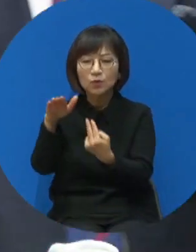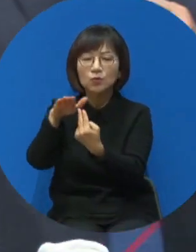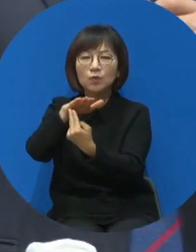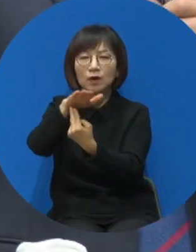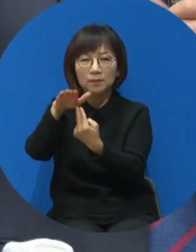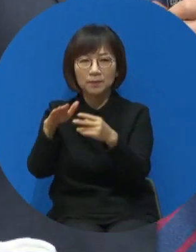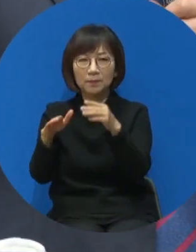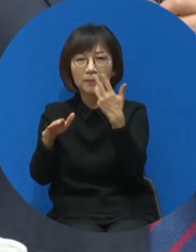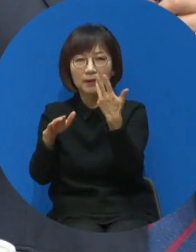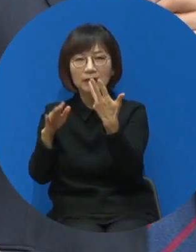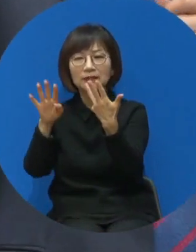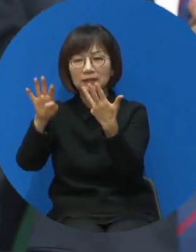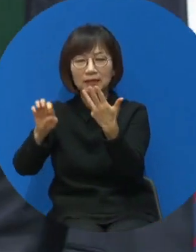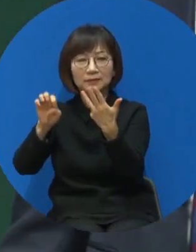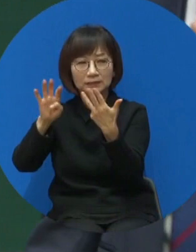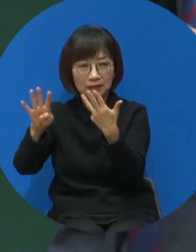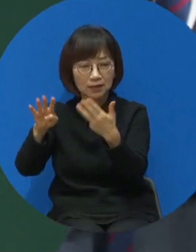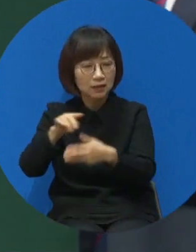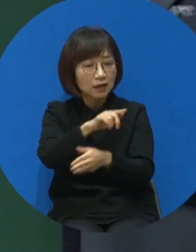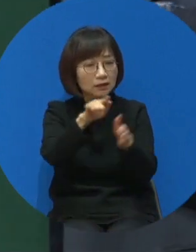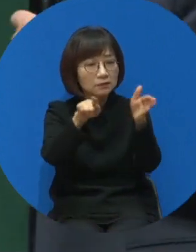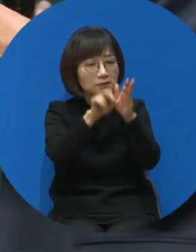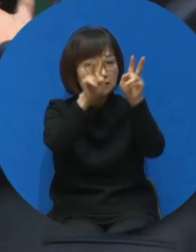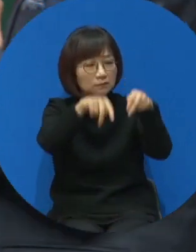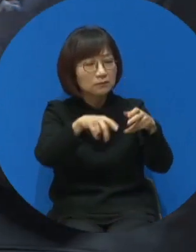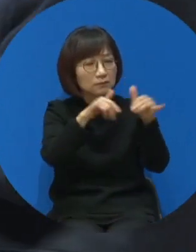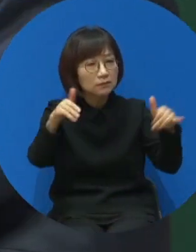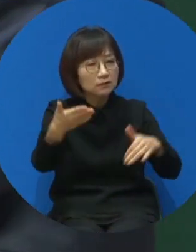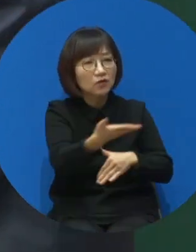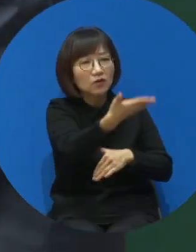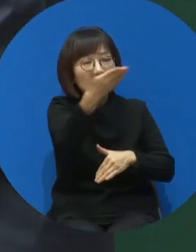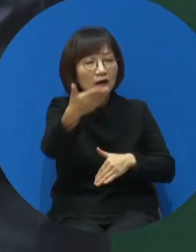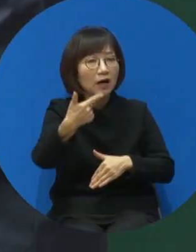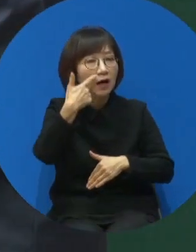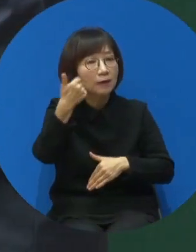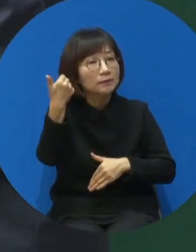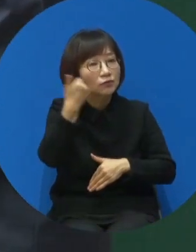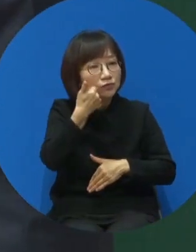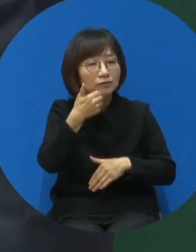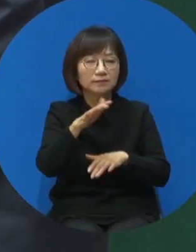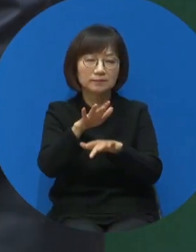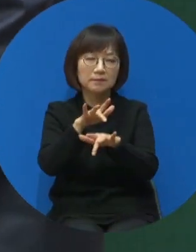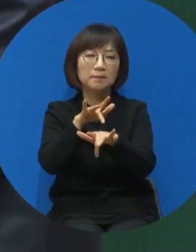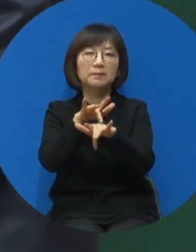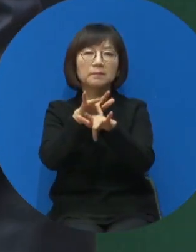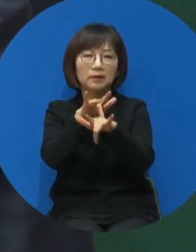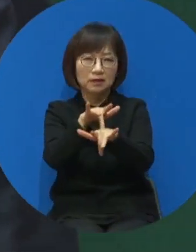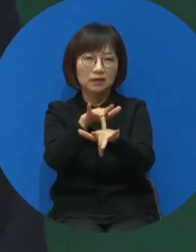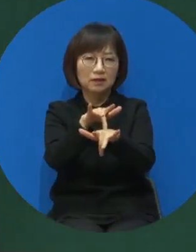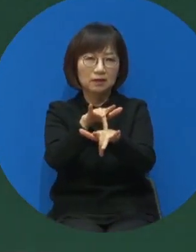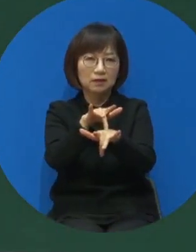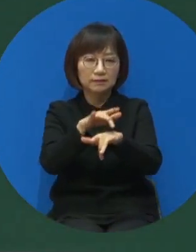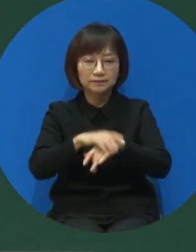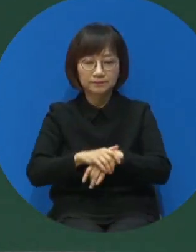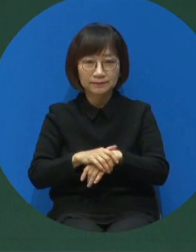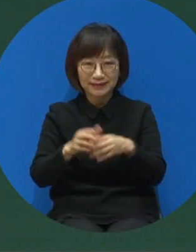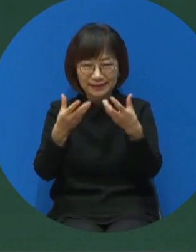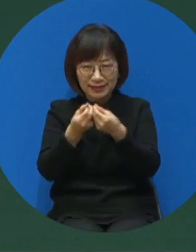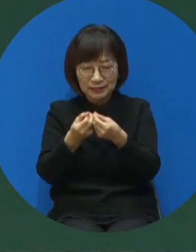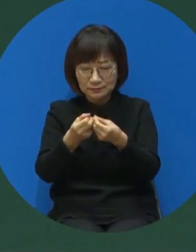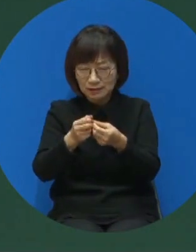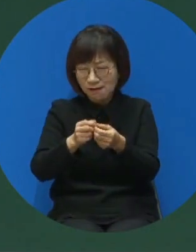de villiers juana 8 44 dice sois de vuestro padre el que planean zinc mansión chulito